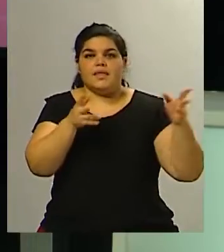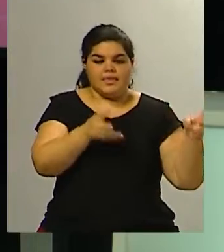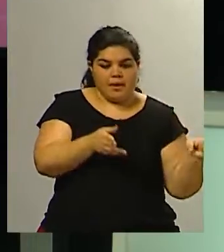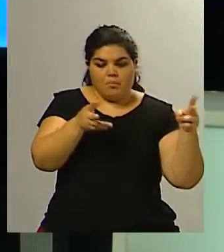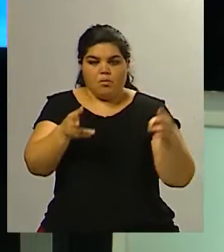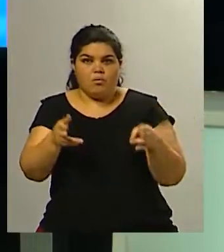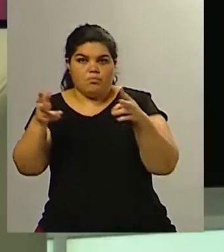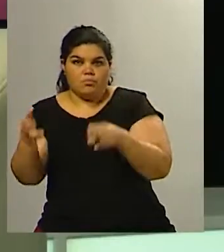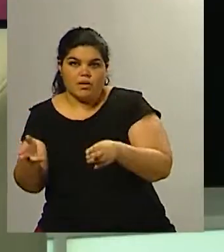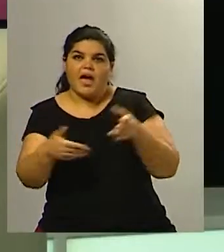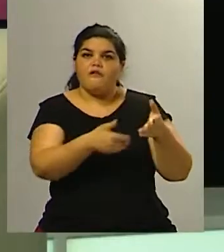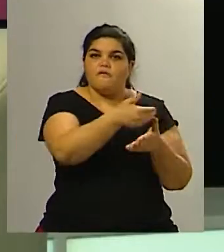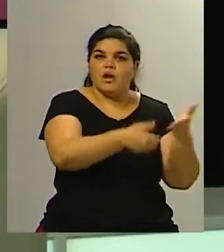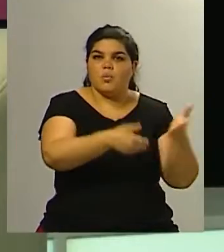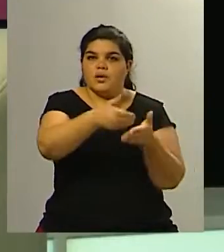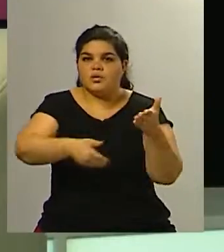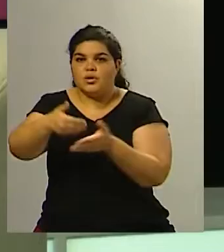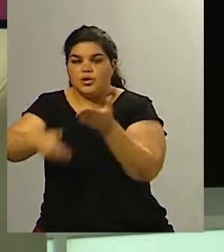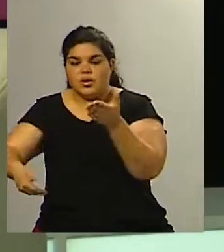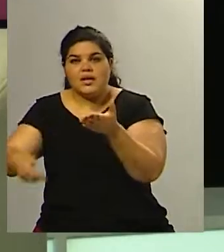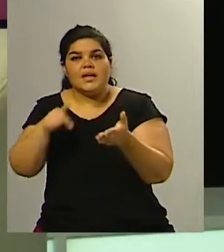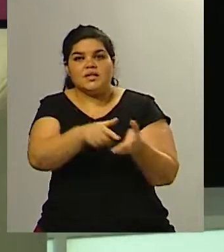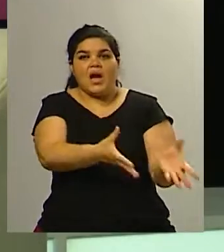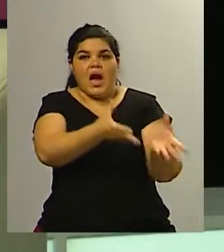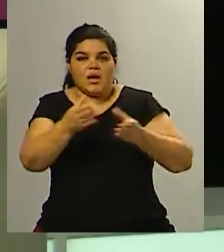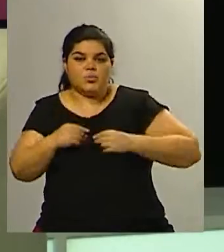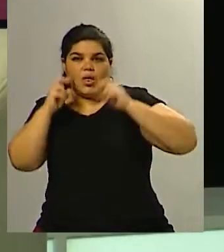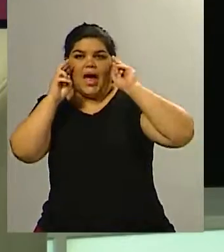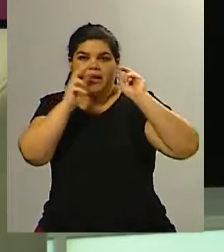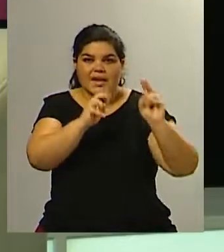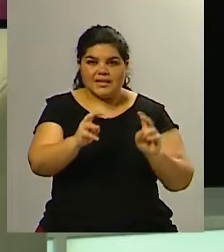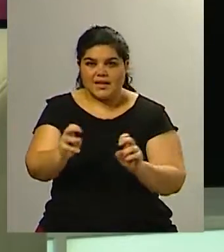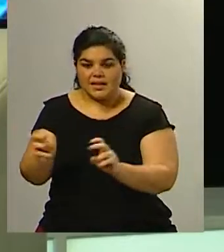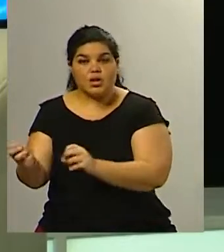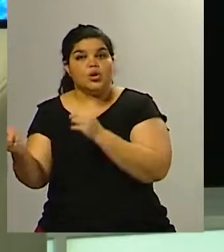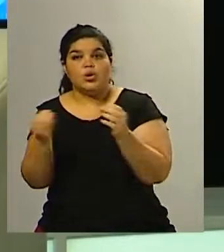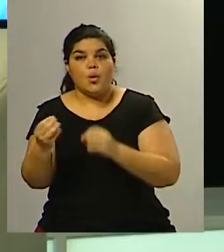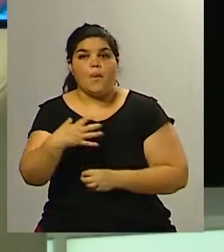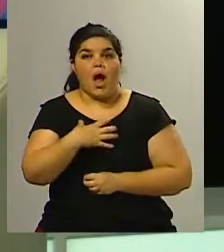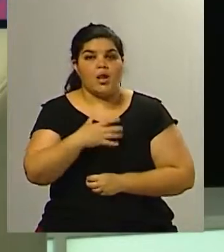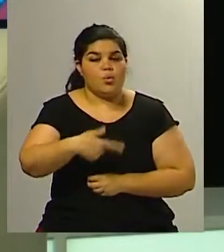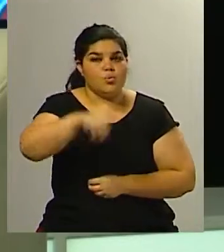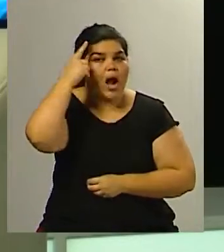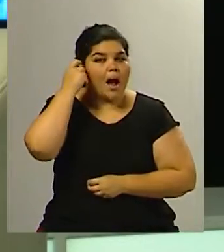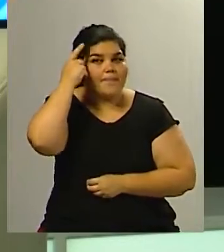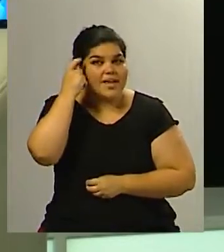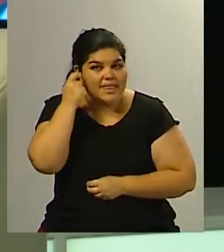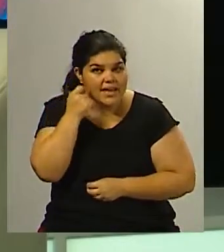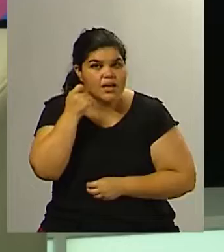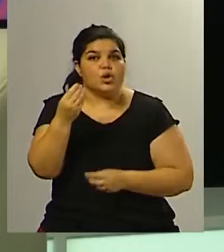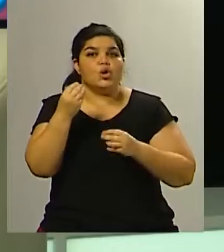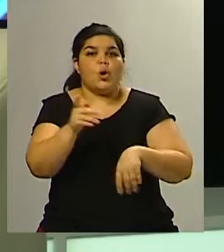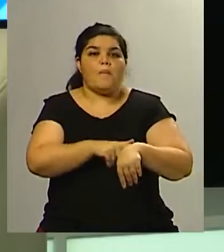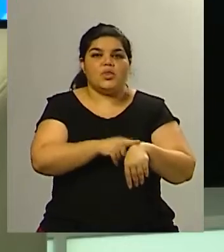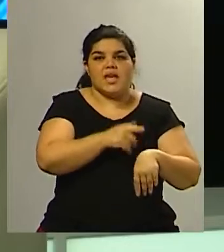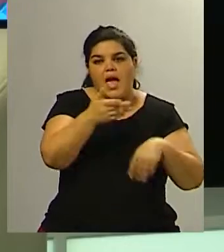que nos permitan analizar, ¿sí?, cómo se ha movido el desempeño de los estudiantes en función del tiempo